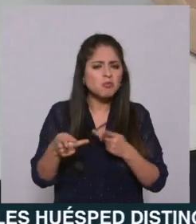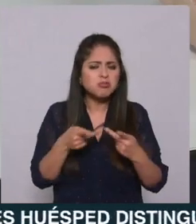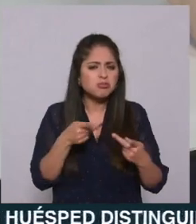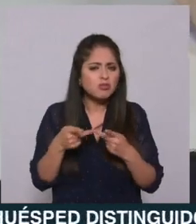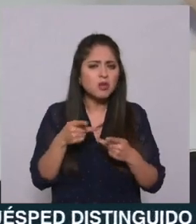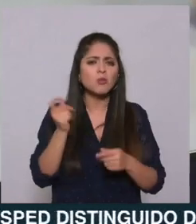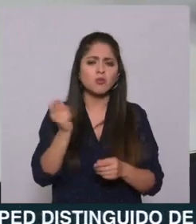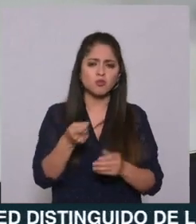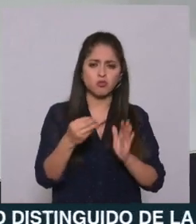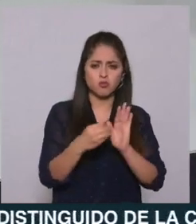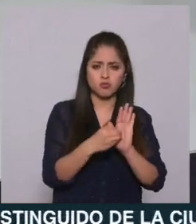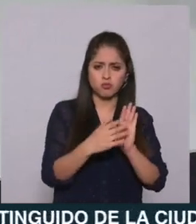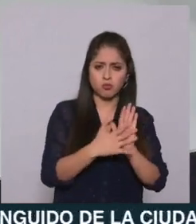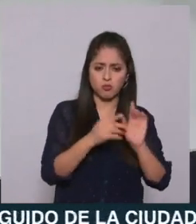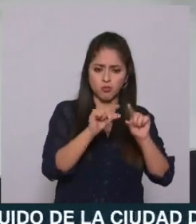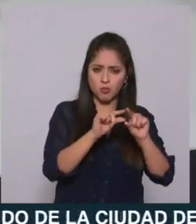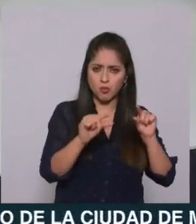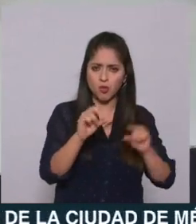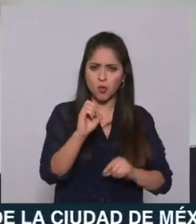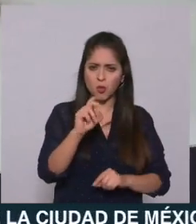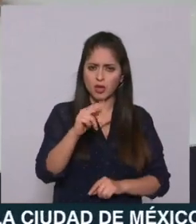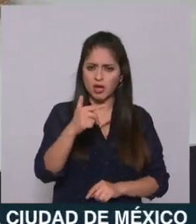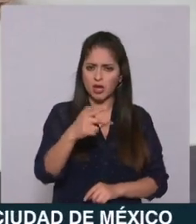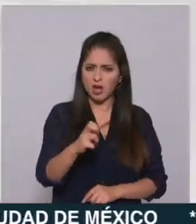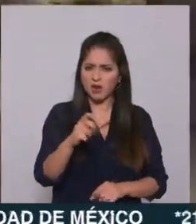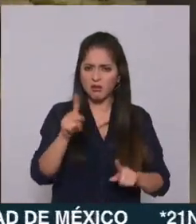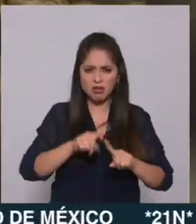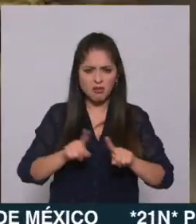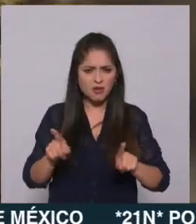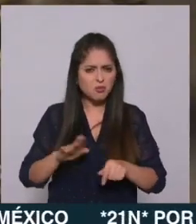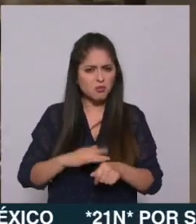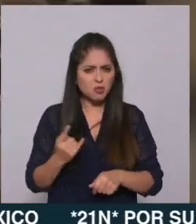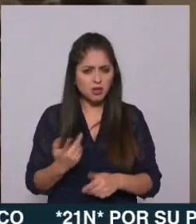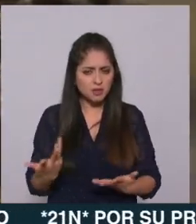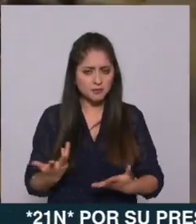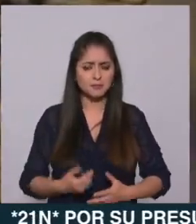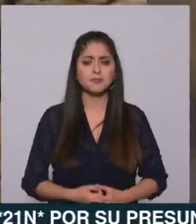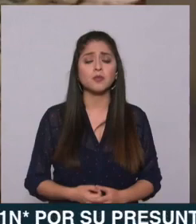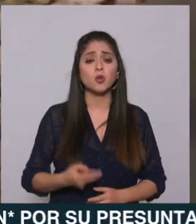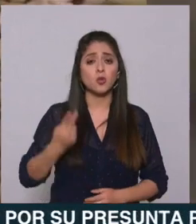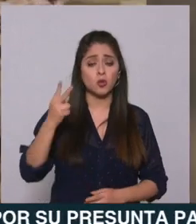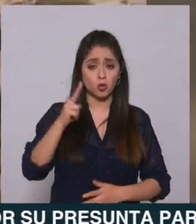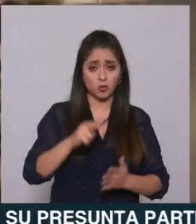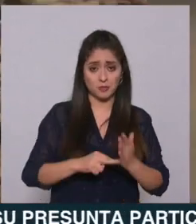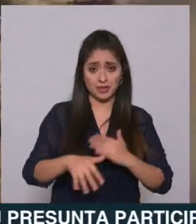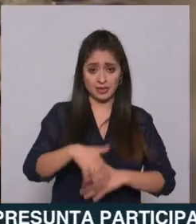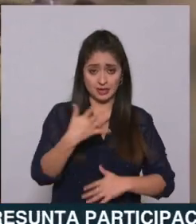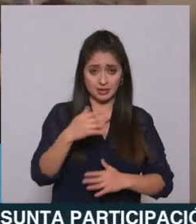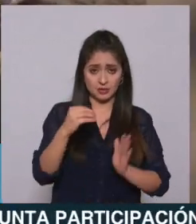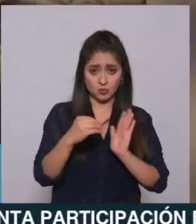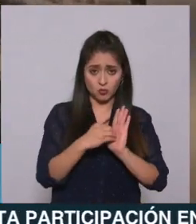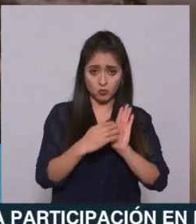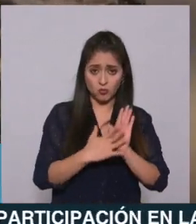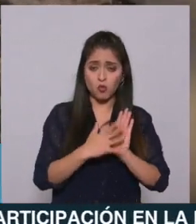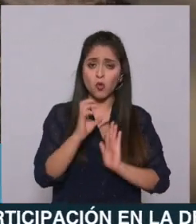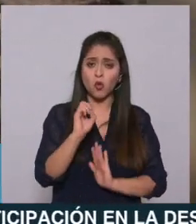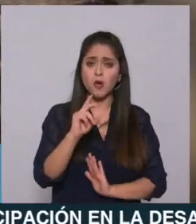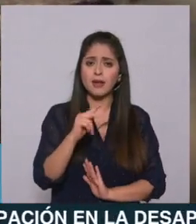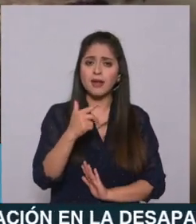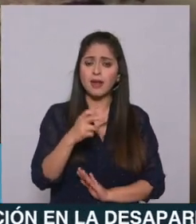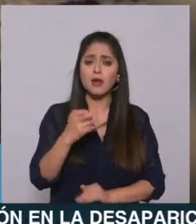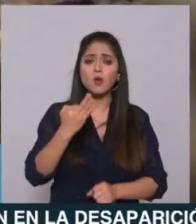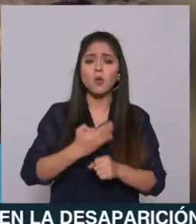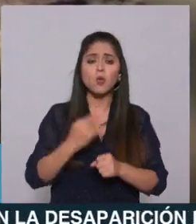qué tiene denominación de origen a diferencia de otros. En el 2015 logramos la denominación de origen para el municipio y tenemos la oportunidad hoy de tener